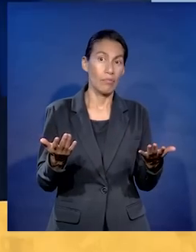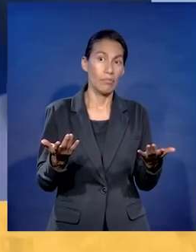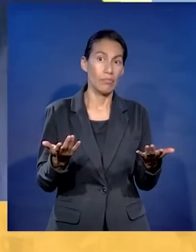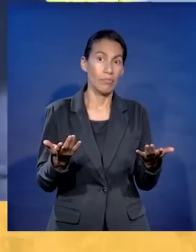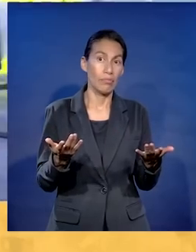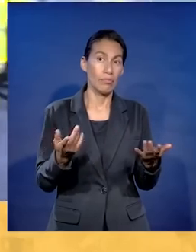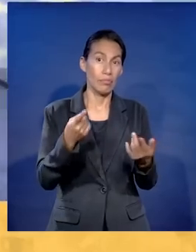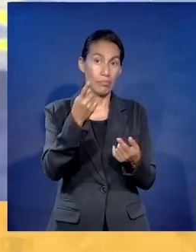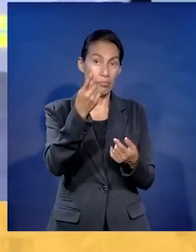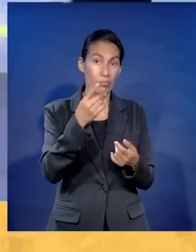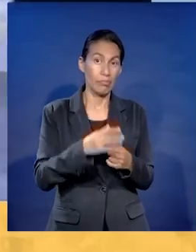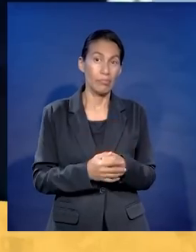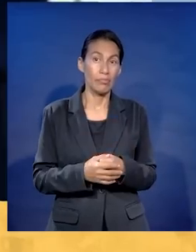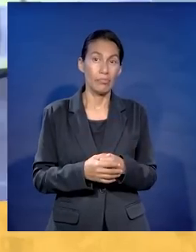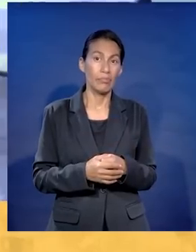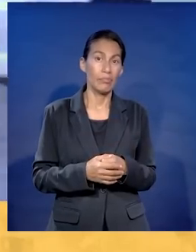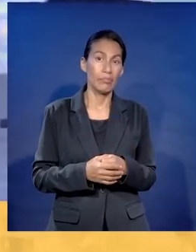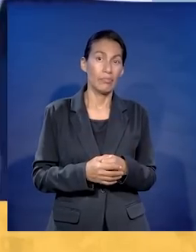activa primero